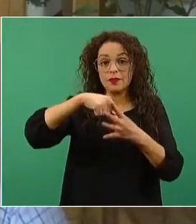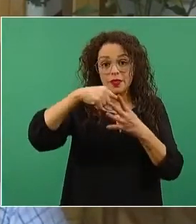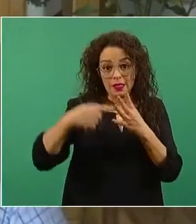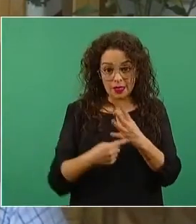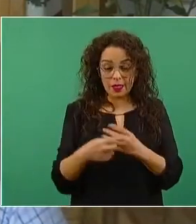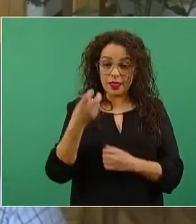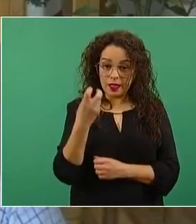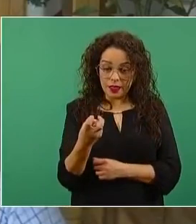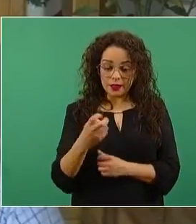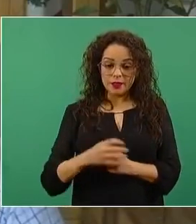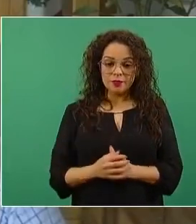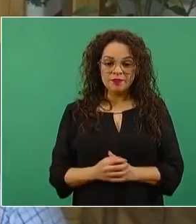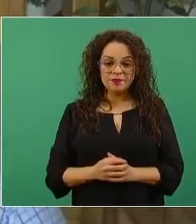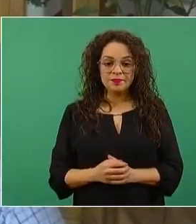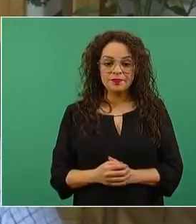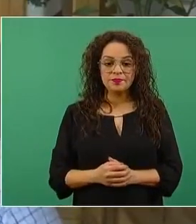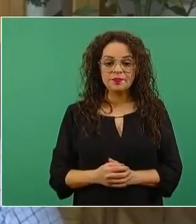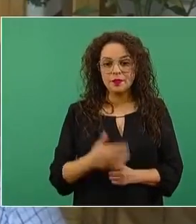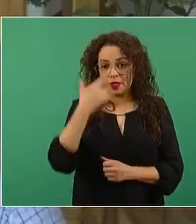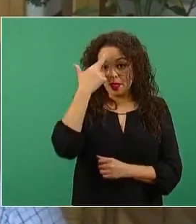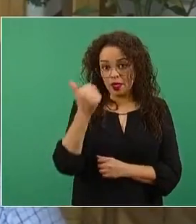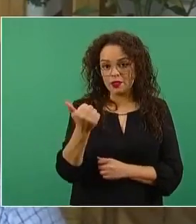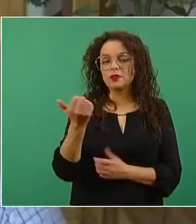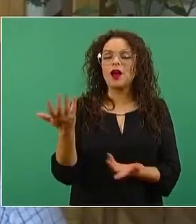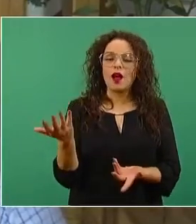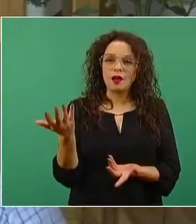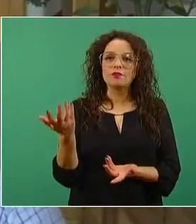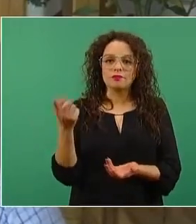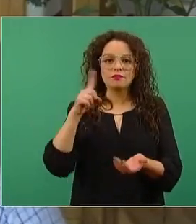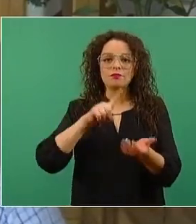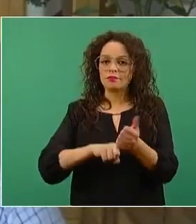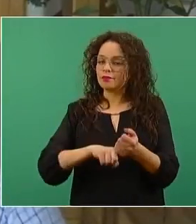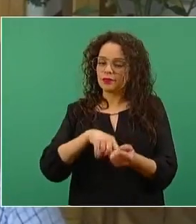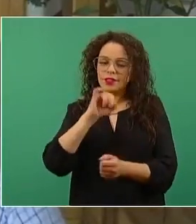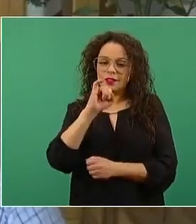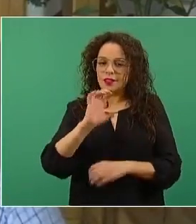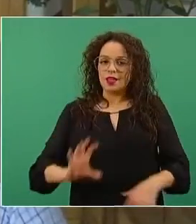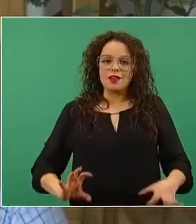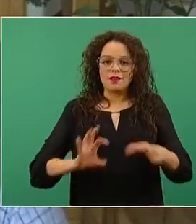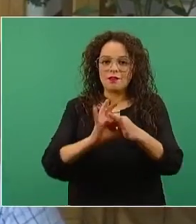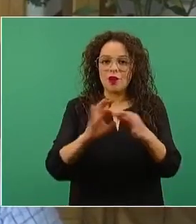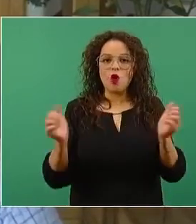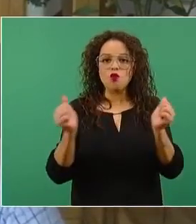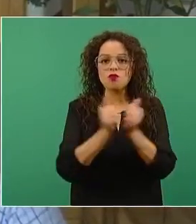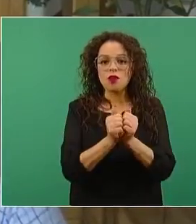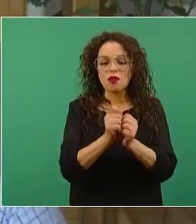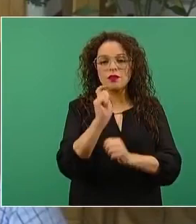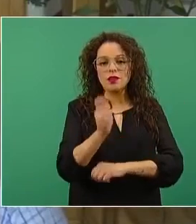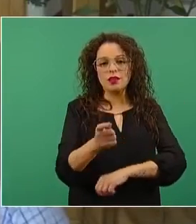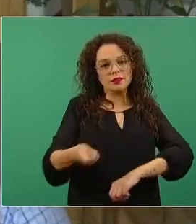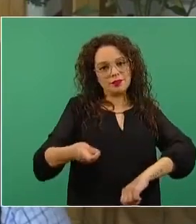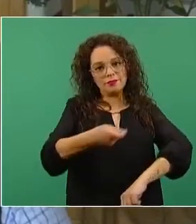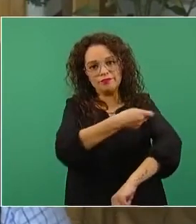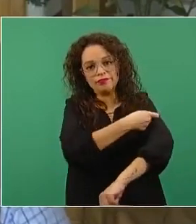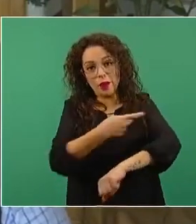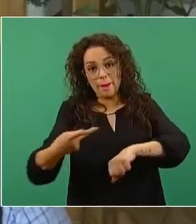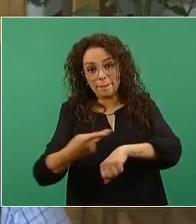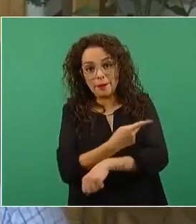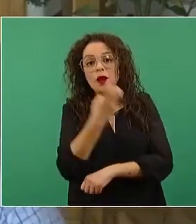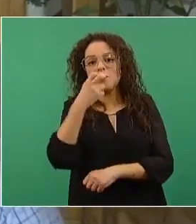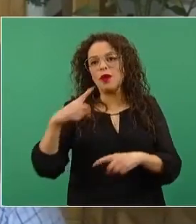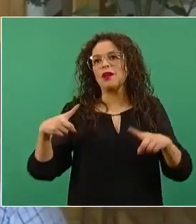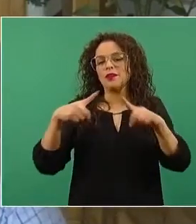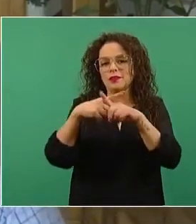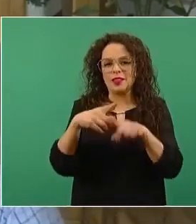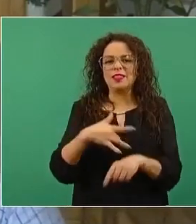obviamente se suponen están precisamente o directamente asociados con la aplicación de la vacuna. Sin embargo,